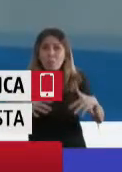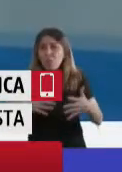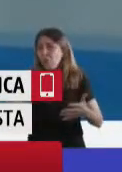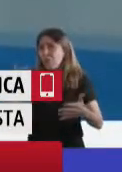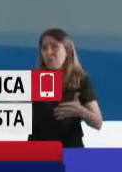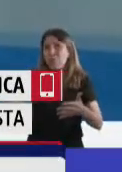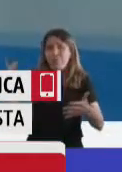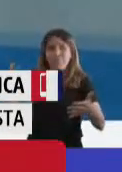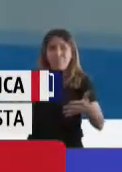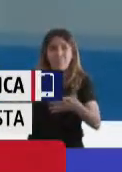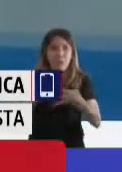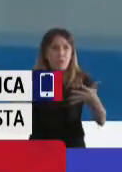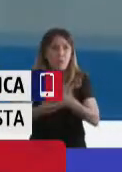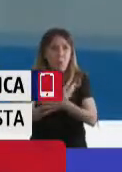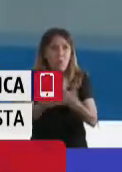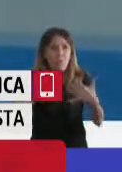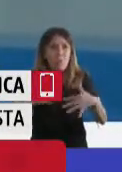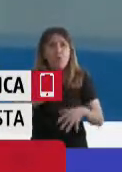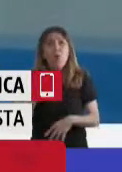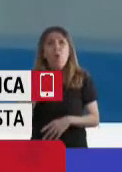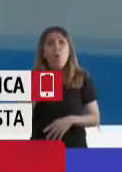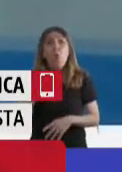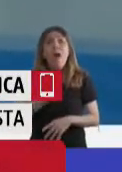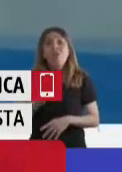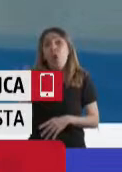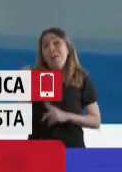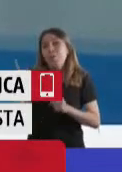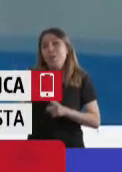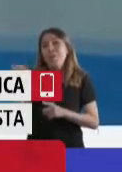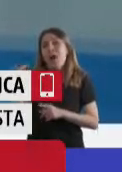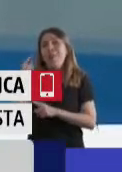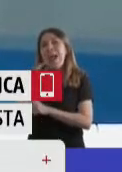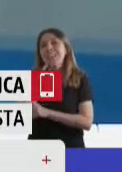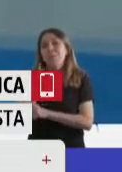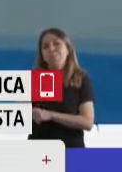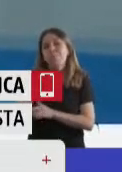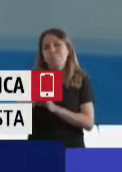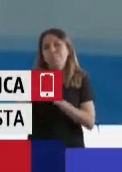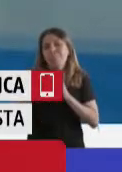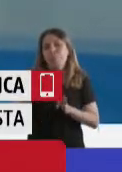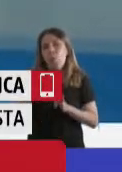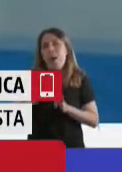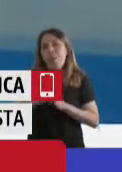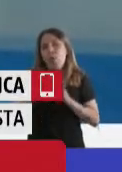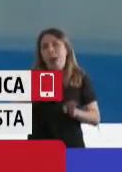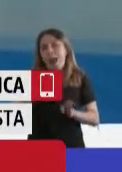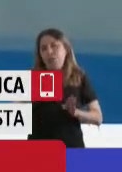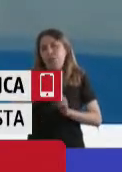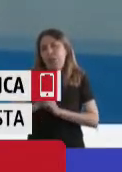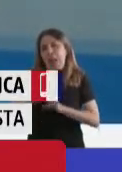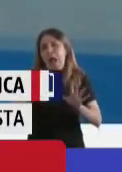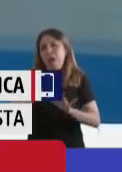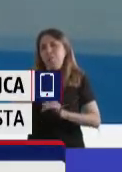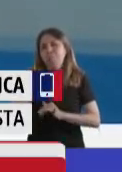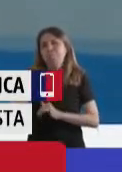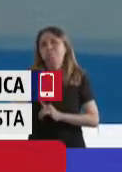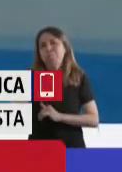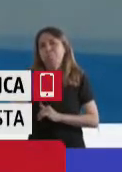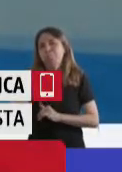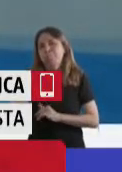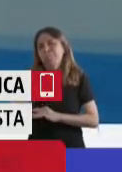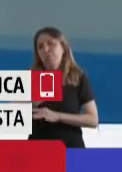Otamendi. Claro, claro. En realidad se lo lleva. Cuando tiene ese problema, Claudio, el trombo. Cuando tiene ese trombo famoso,